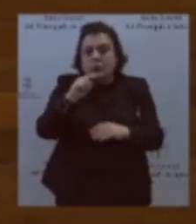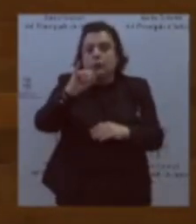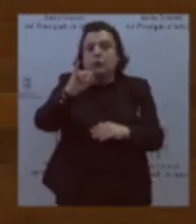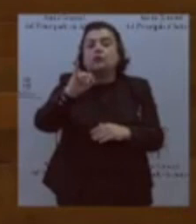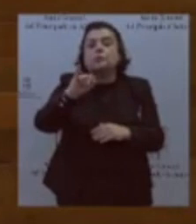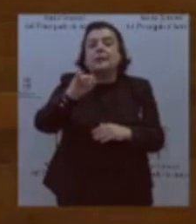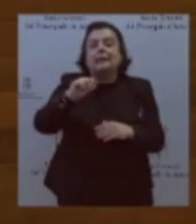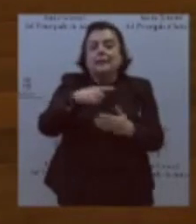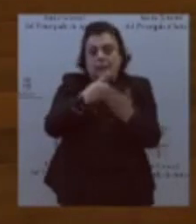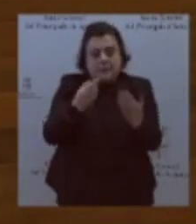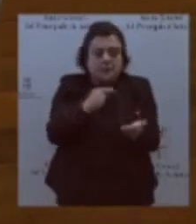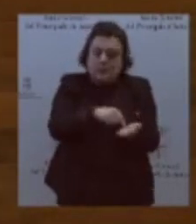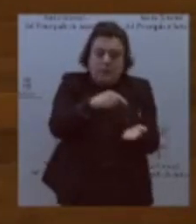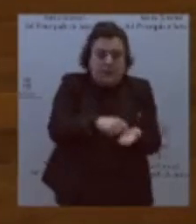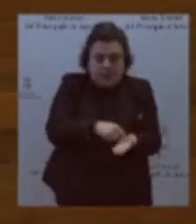2016. Bueno,